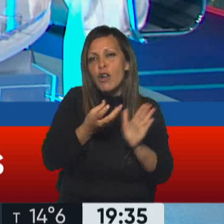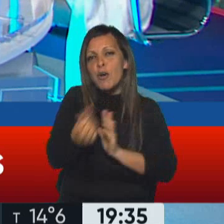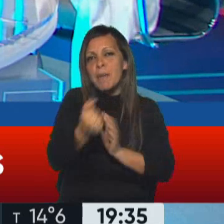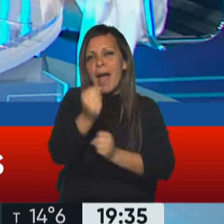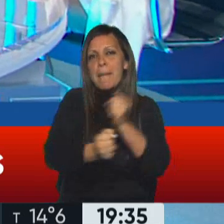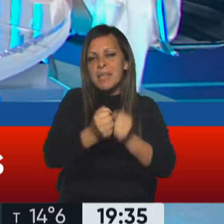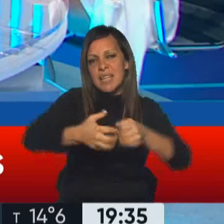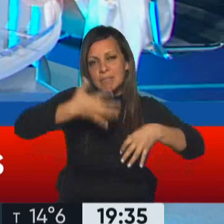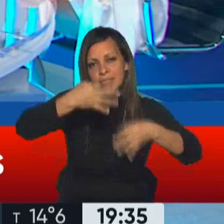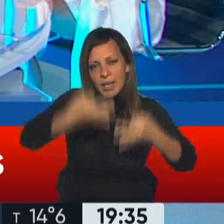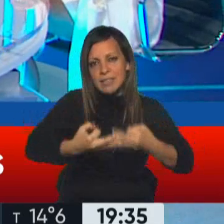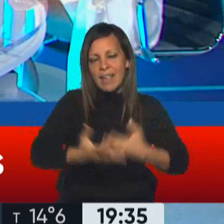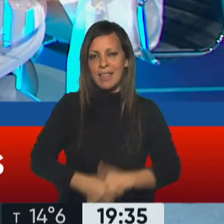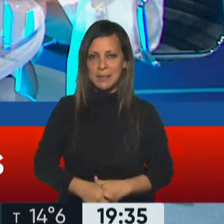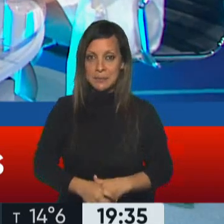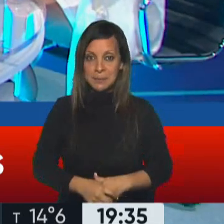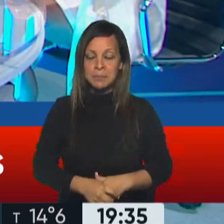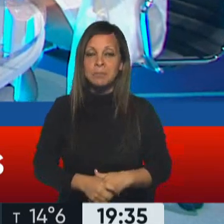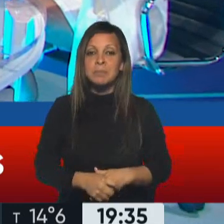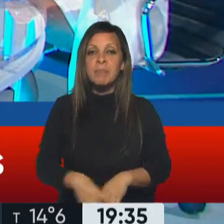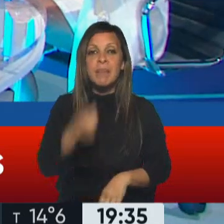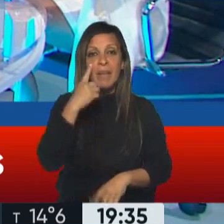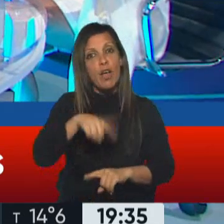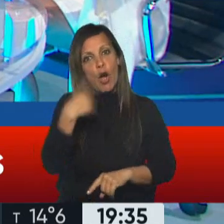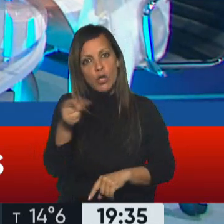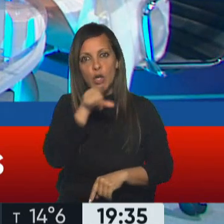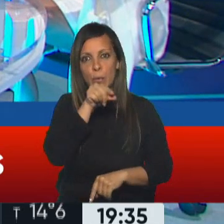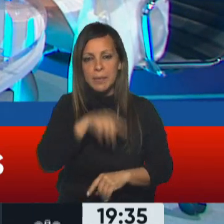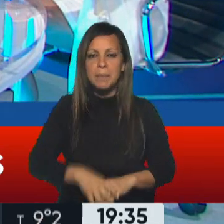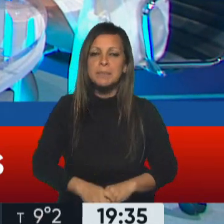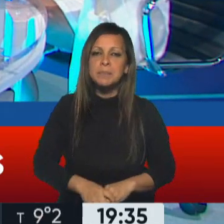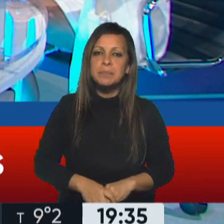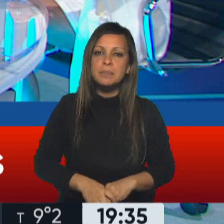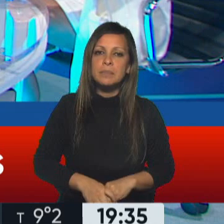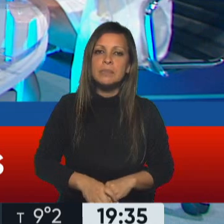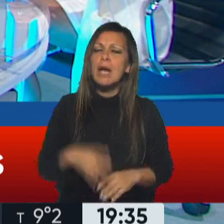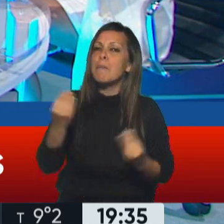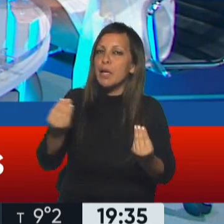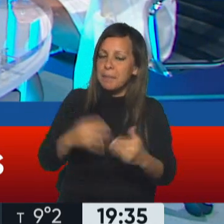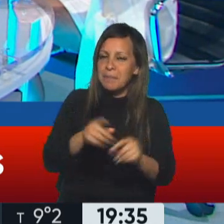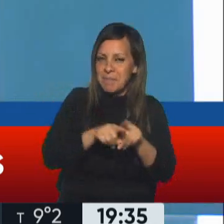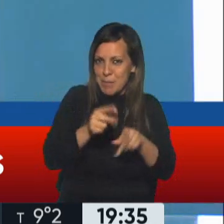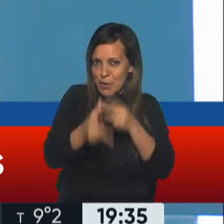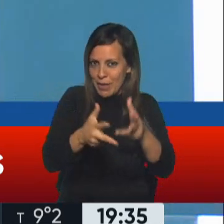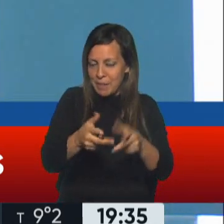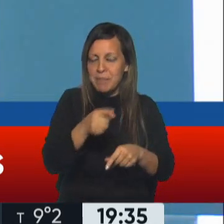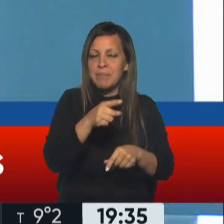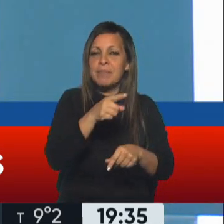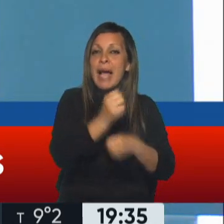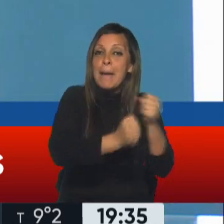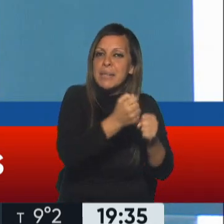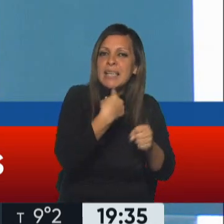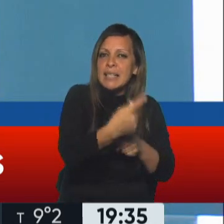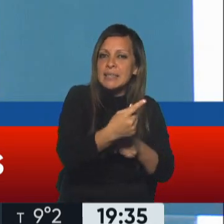empresas decentes. Y fíjate, tenemos uno más que también habla de esta idea de... porque yo te decía, ¿qué dice Molinos Cañuelas? No,